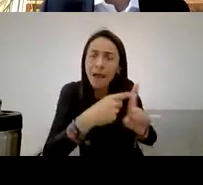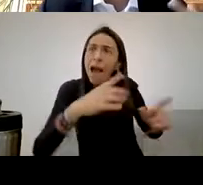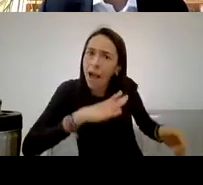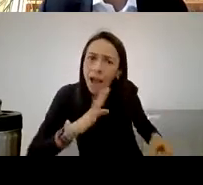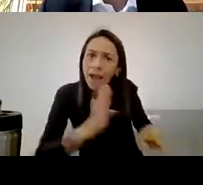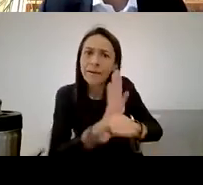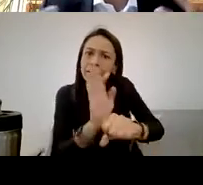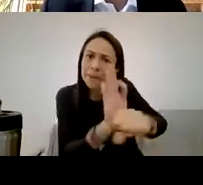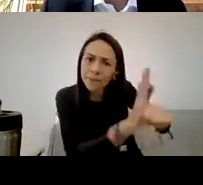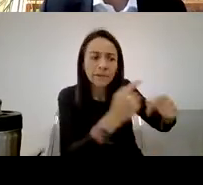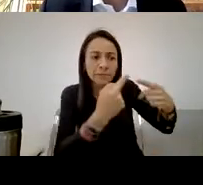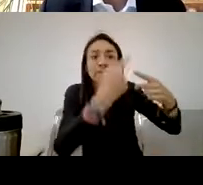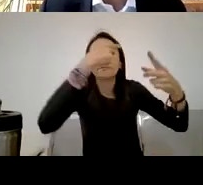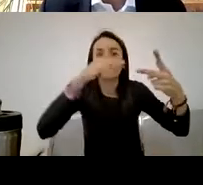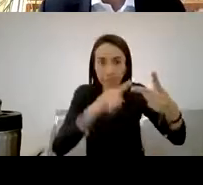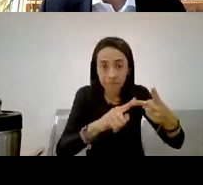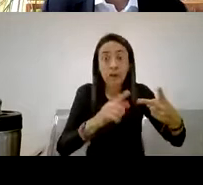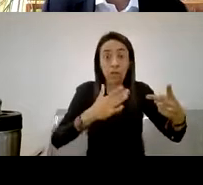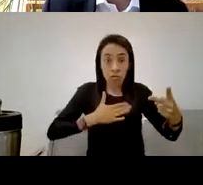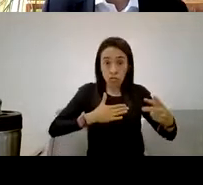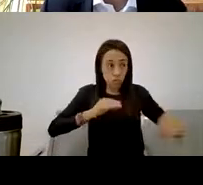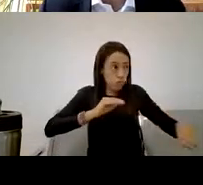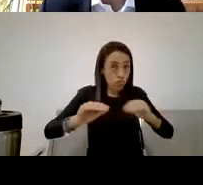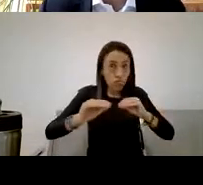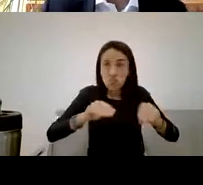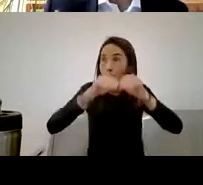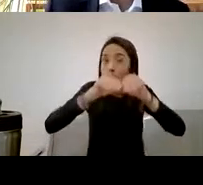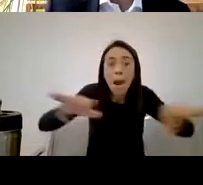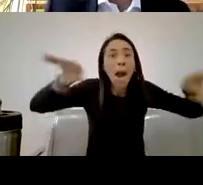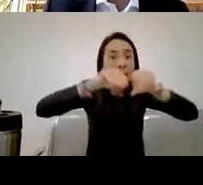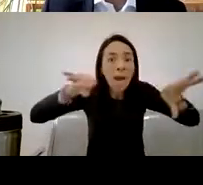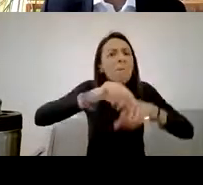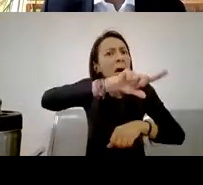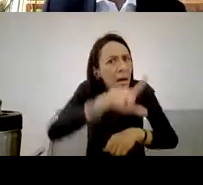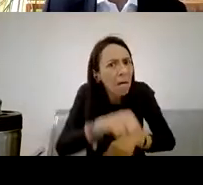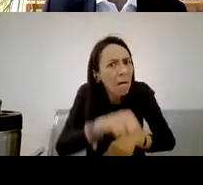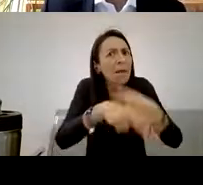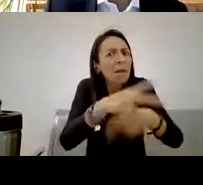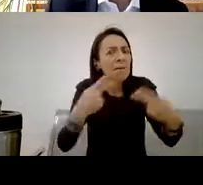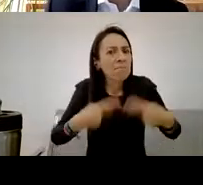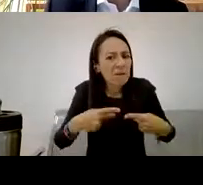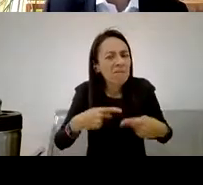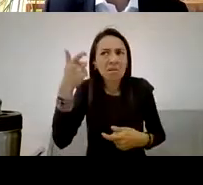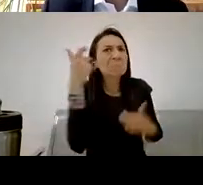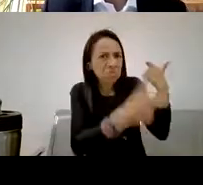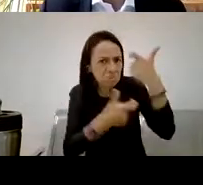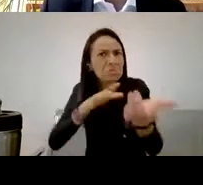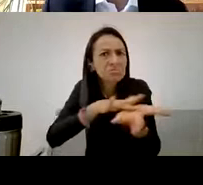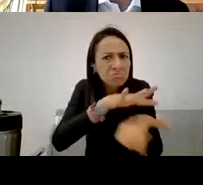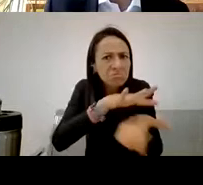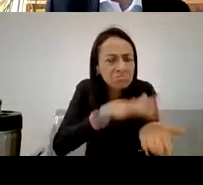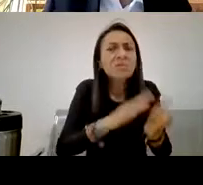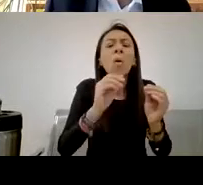organización que se mueve, que difunde, es una organización que puede tener más voluntarios, más donantes, más gente interesada en el consejo,